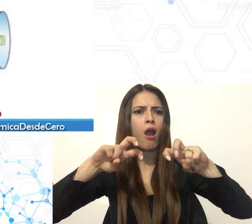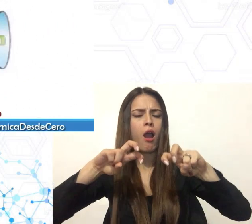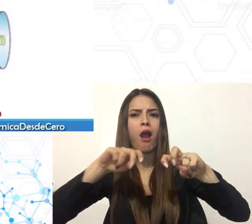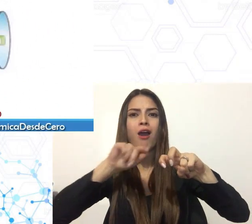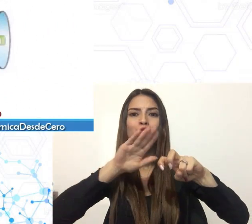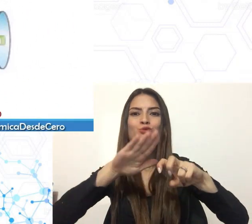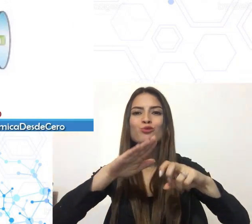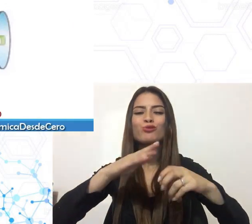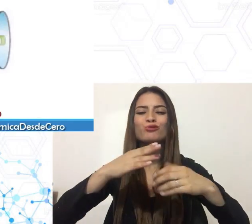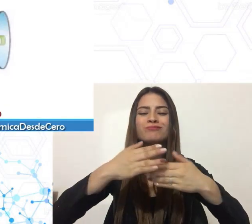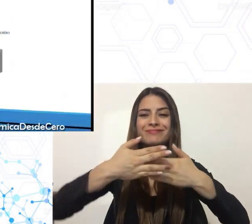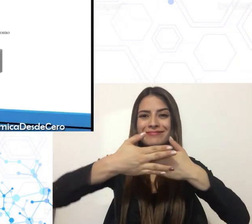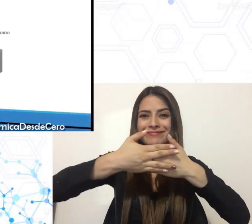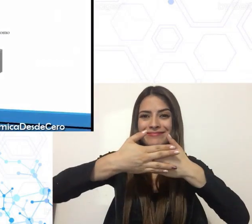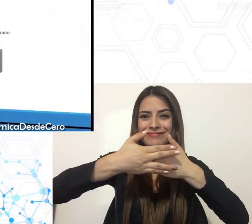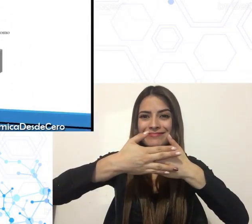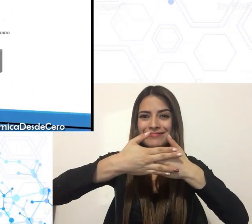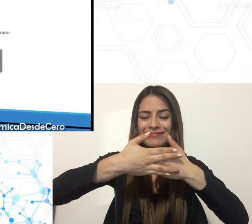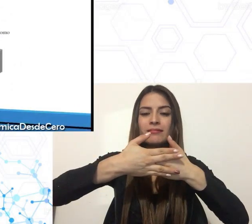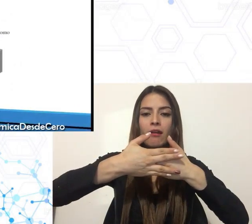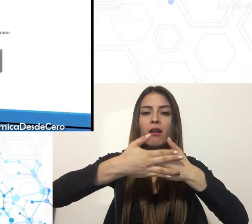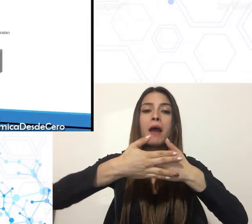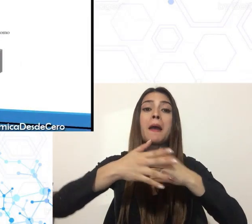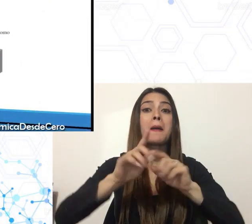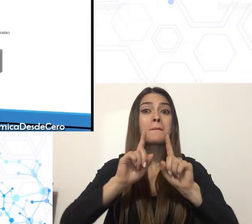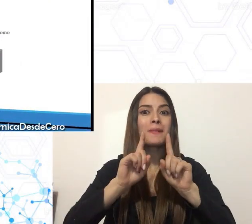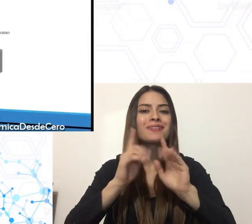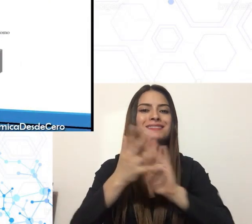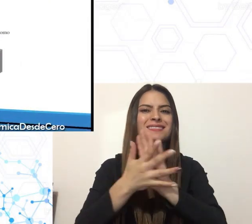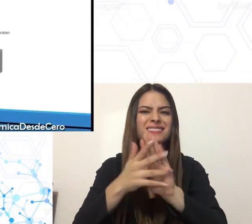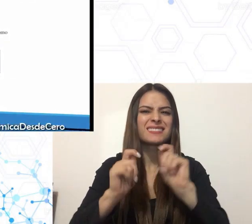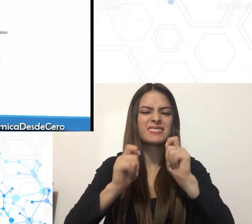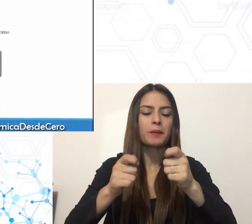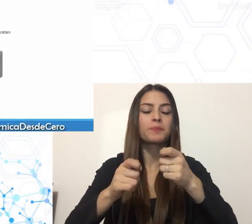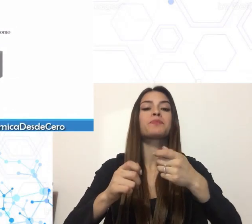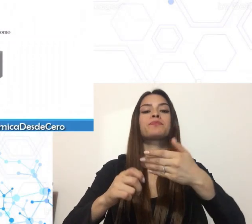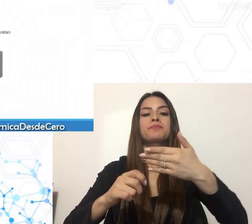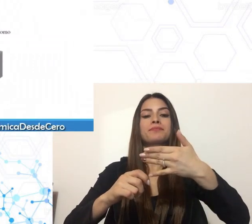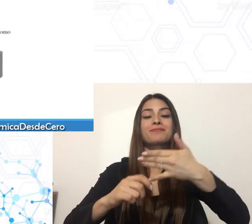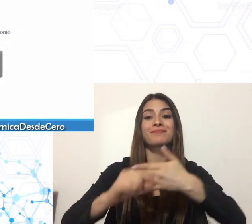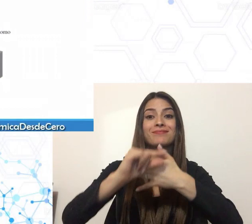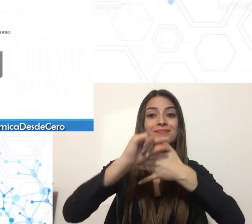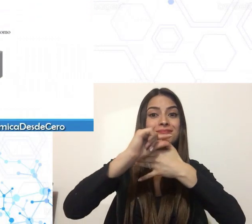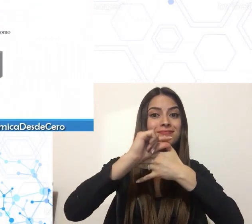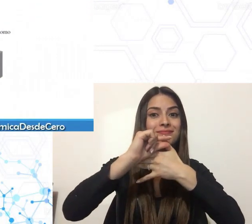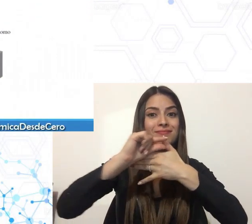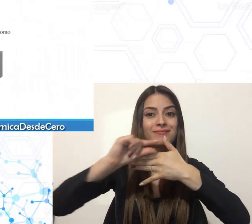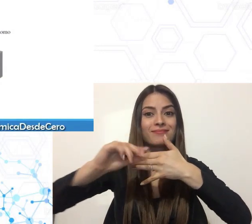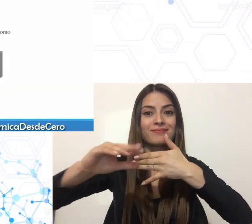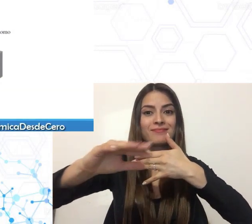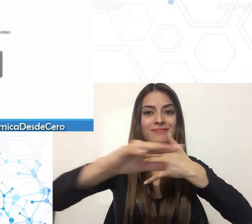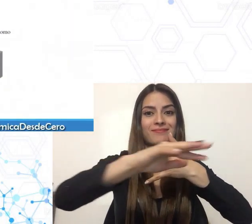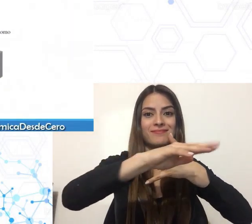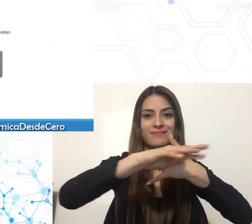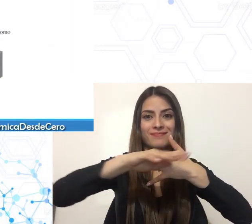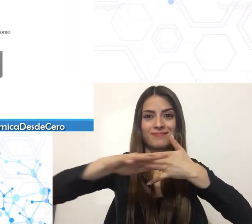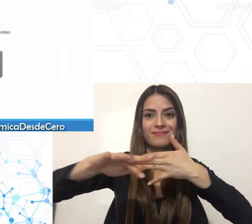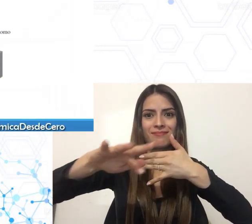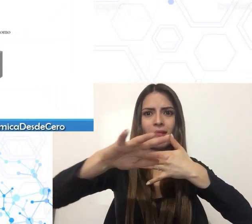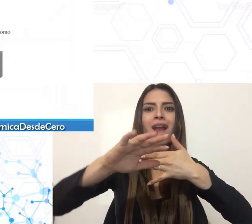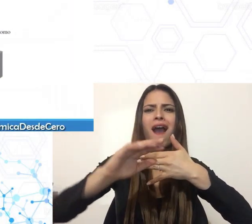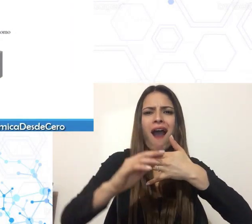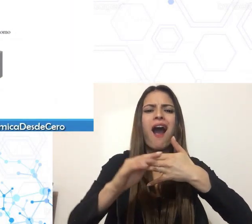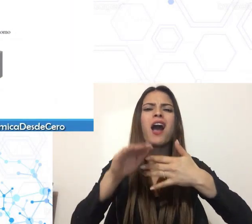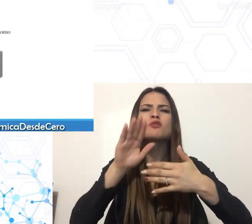perforado, entonces aparece después el estudio de la radiactividad. Entonces, el estudio de